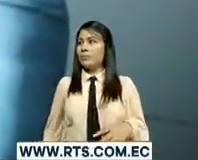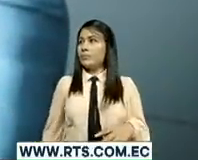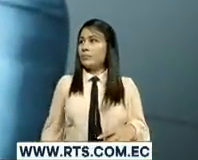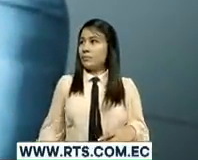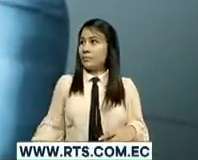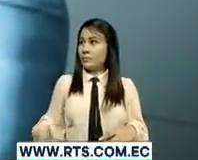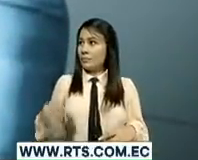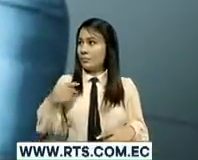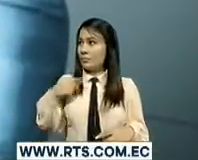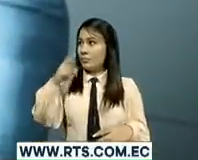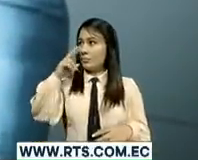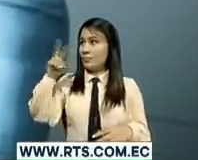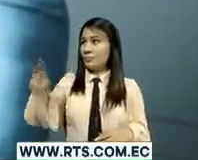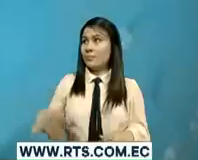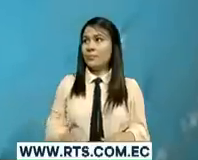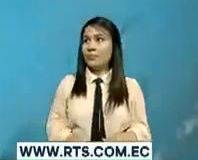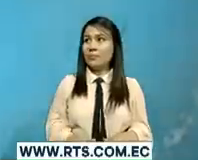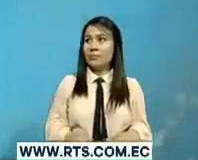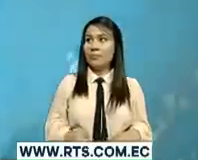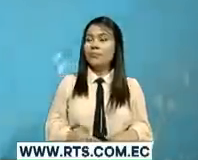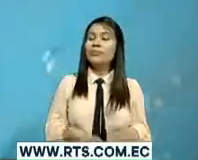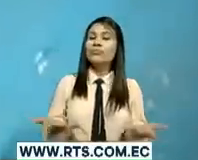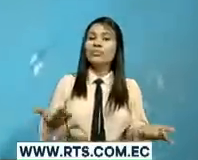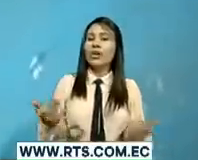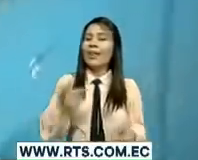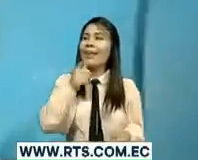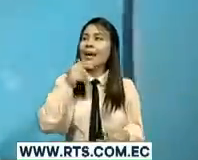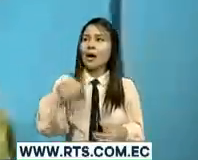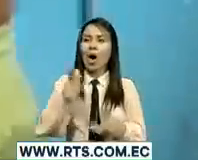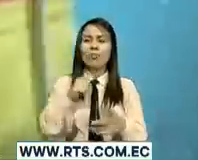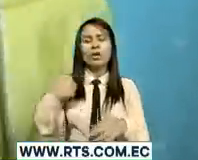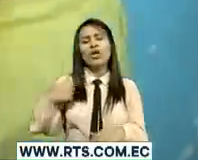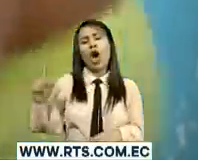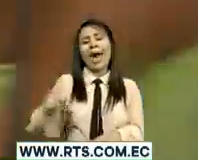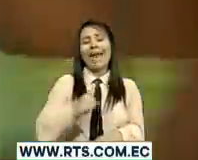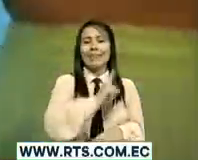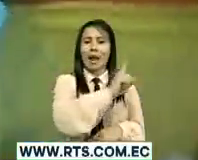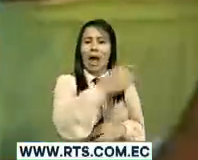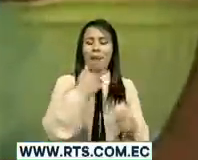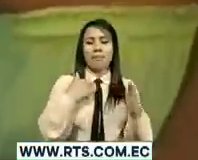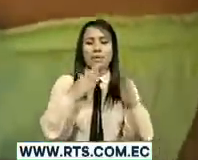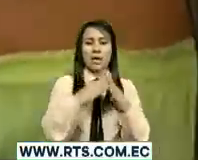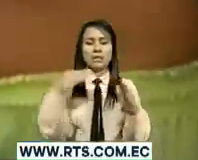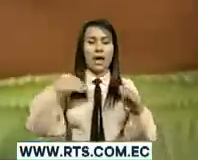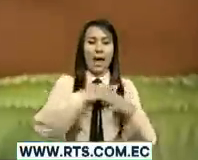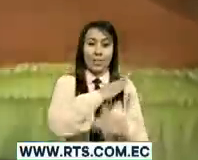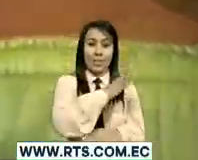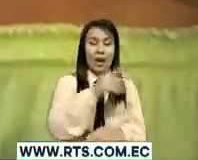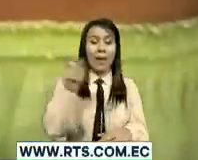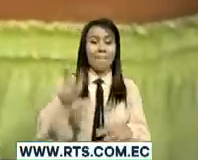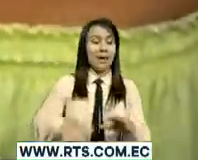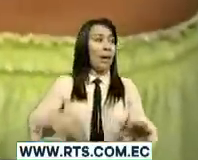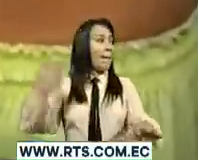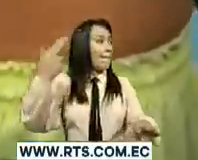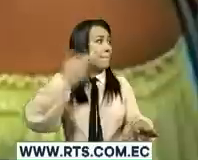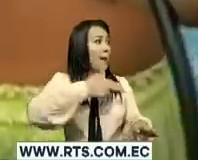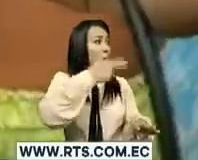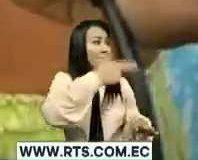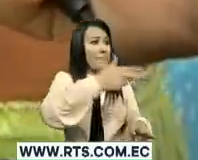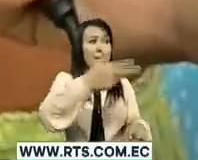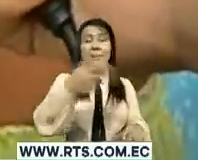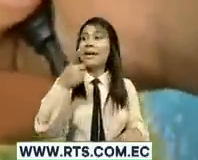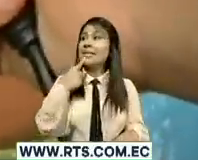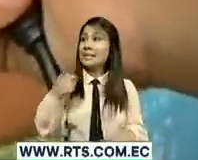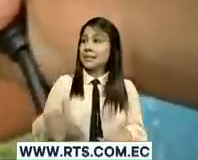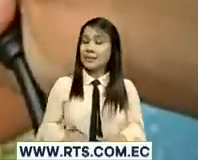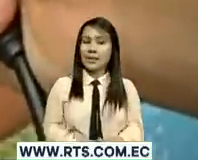bala aquí, así. El man vino a pata, bum, bum, bala, bala. No, así comenzó aquí, así. Hasta la cortina y bum, bum, bum, bum, disparado. Y yo me tiré al